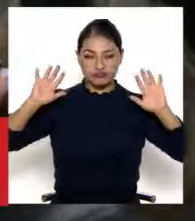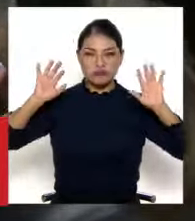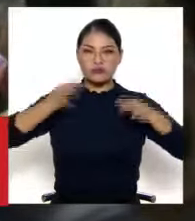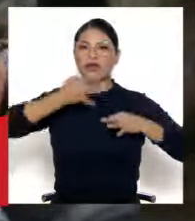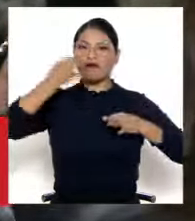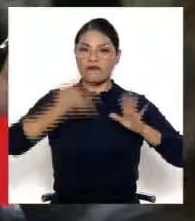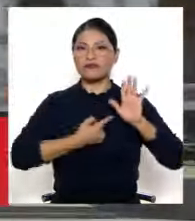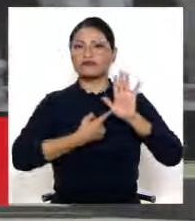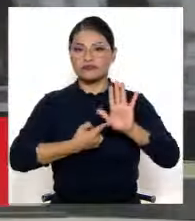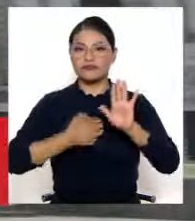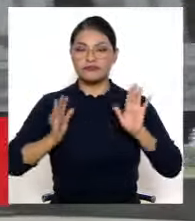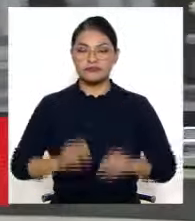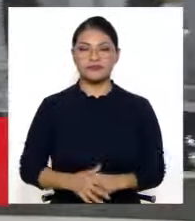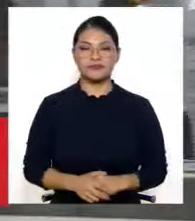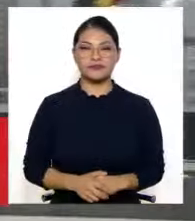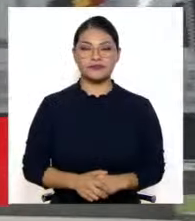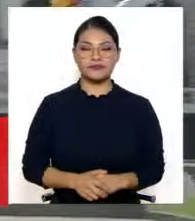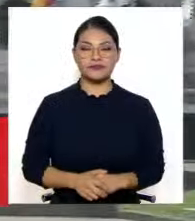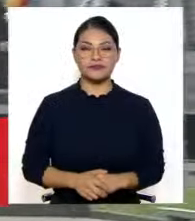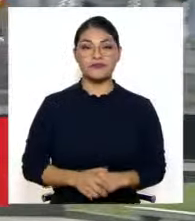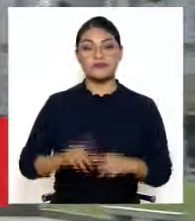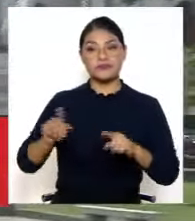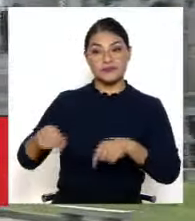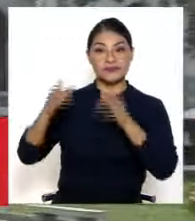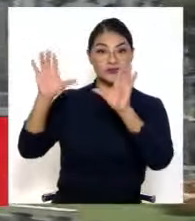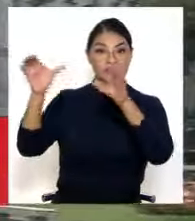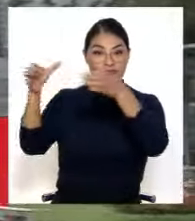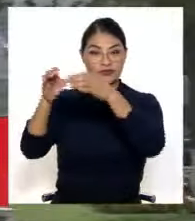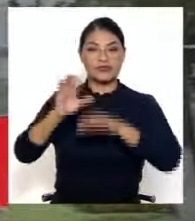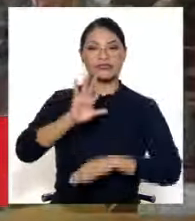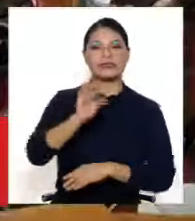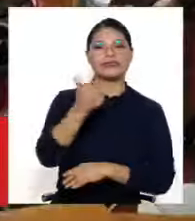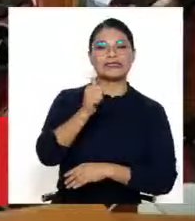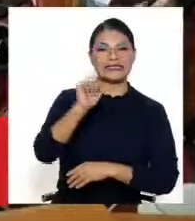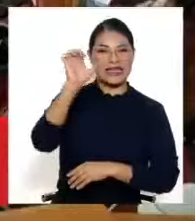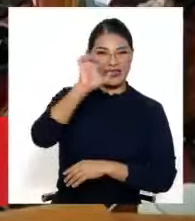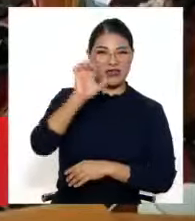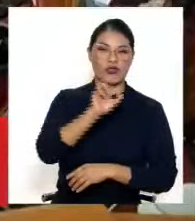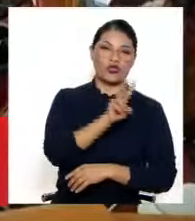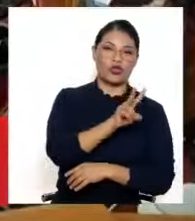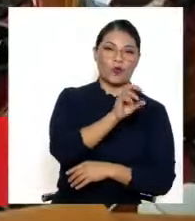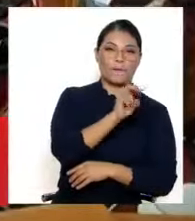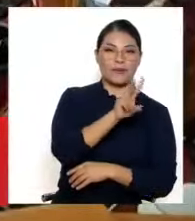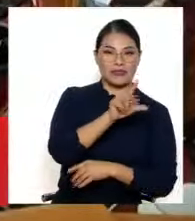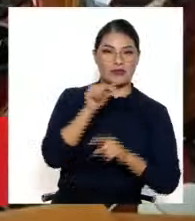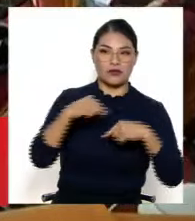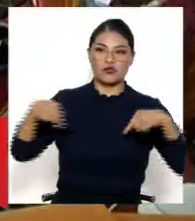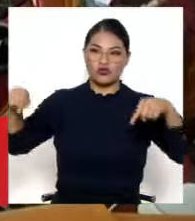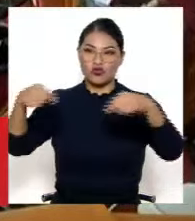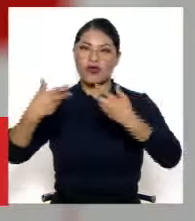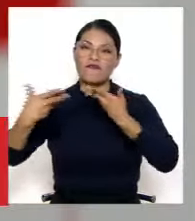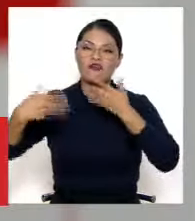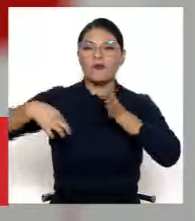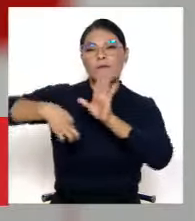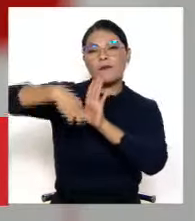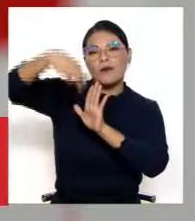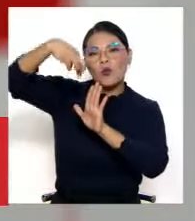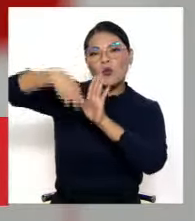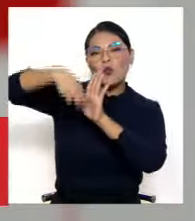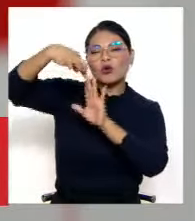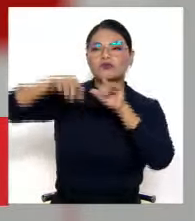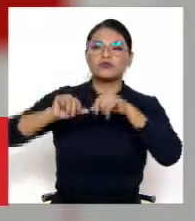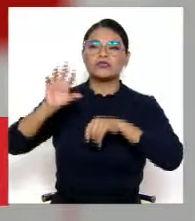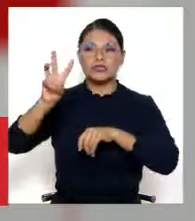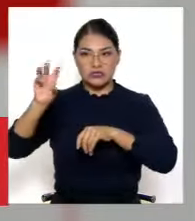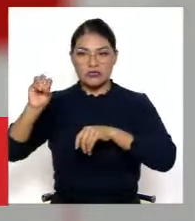verdad Lu en el congreso el 10 de enero del 2023 con 60 votos a favor 12s en contra y 21